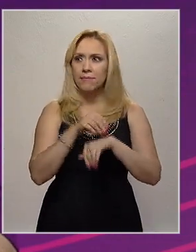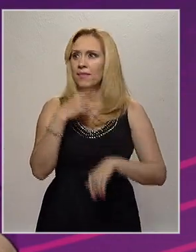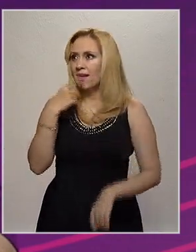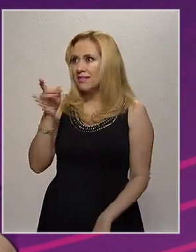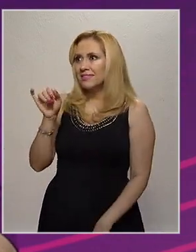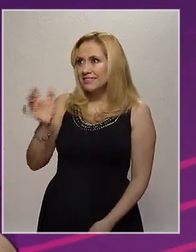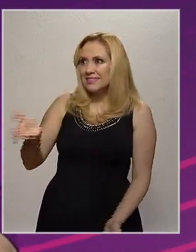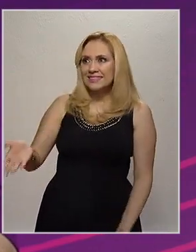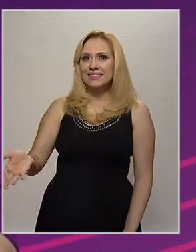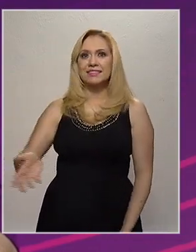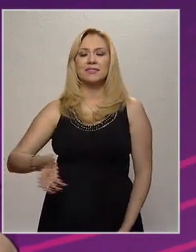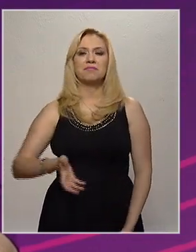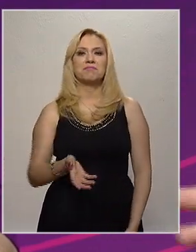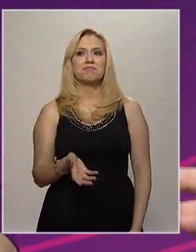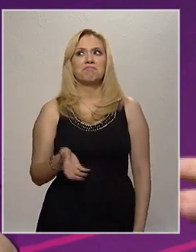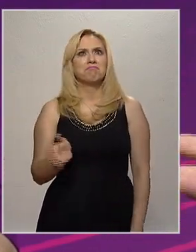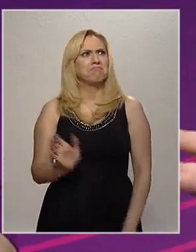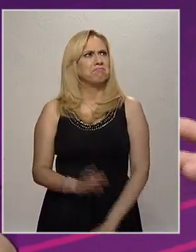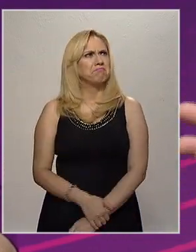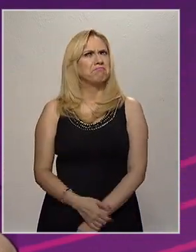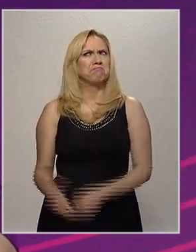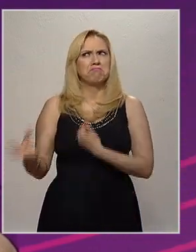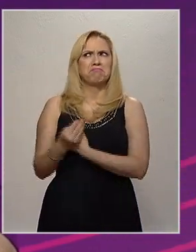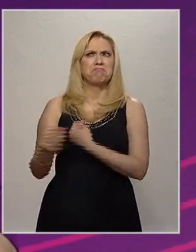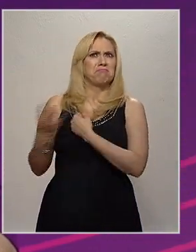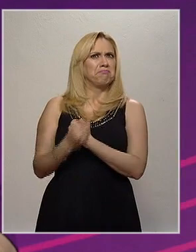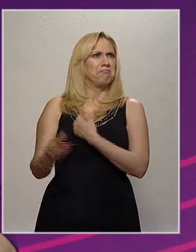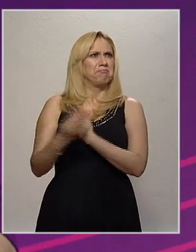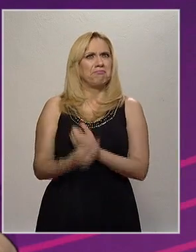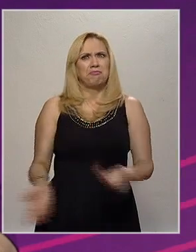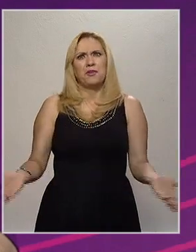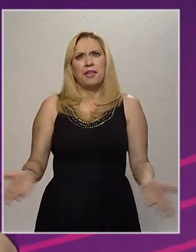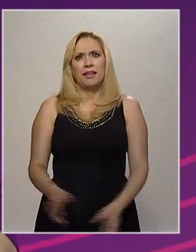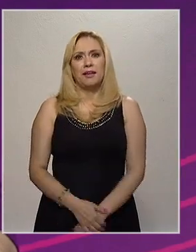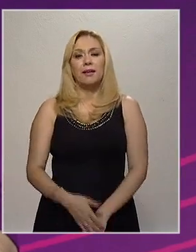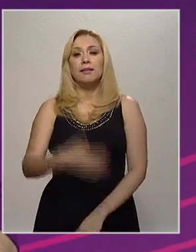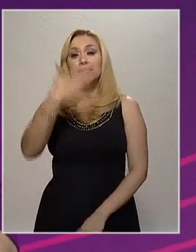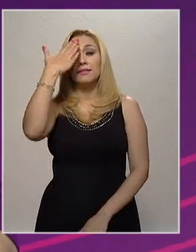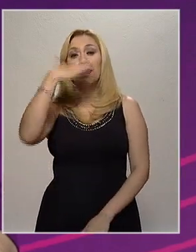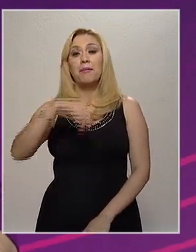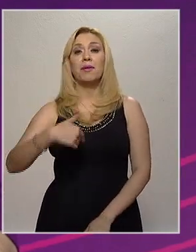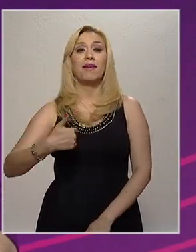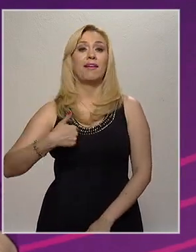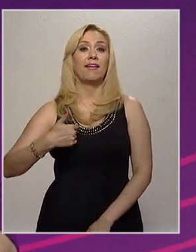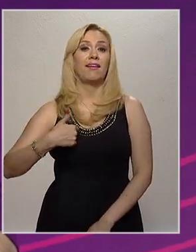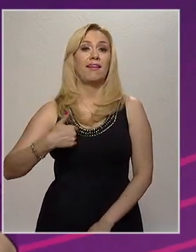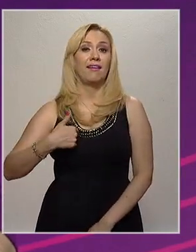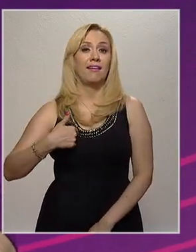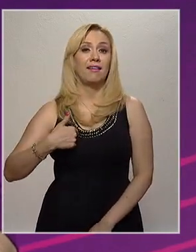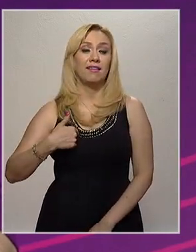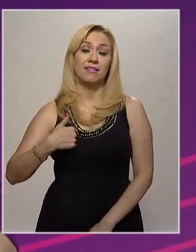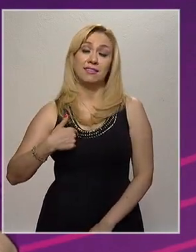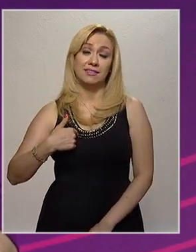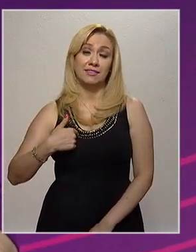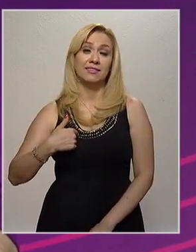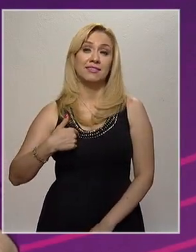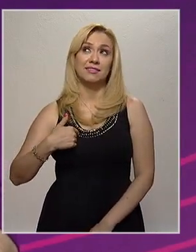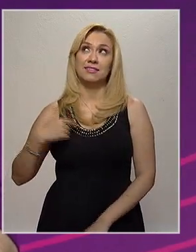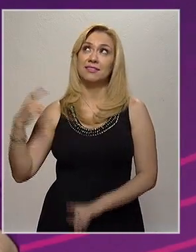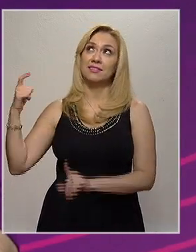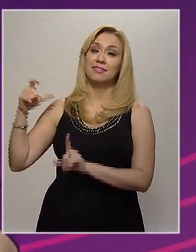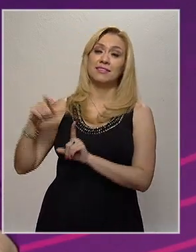sí. Entonces, ¿por qué tanta pedidera de permiso? Porque saben que tenían enfrente a un ciudadano que lo respalda el